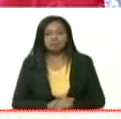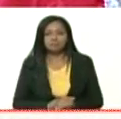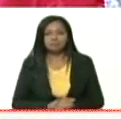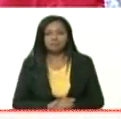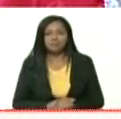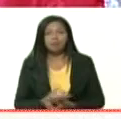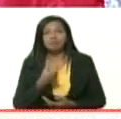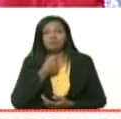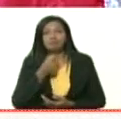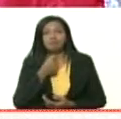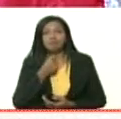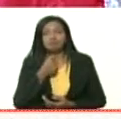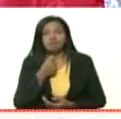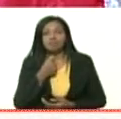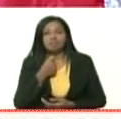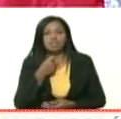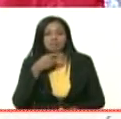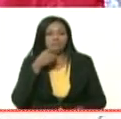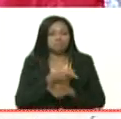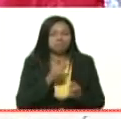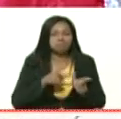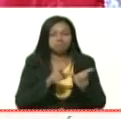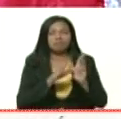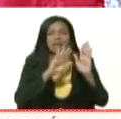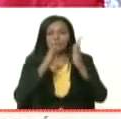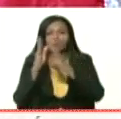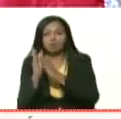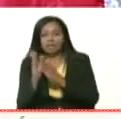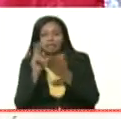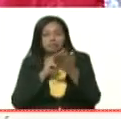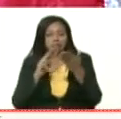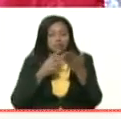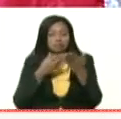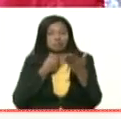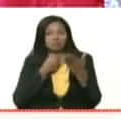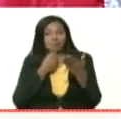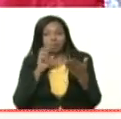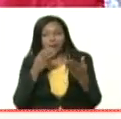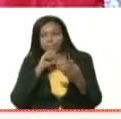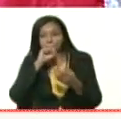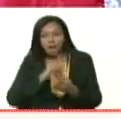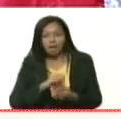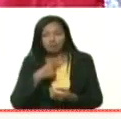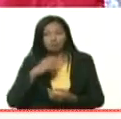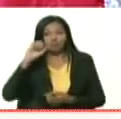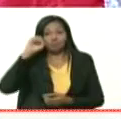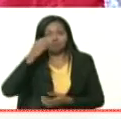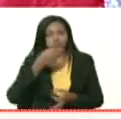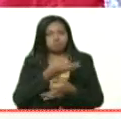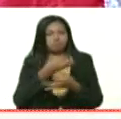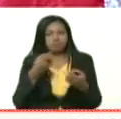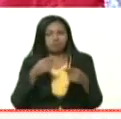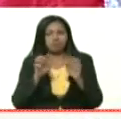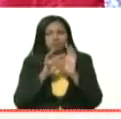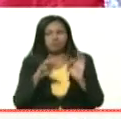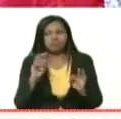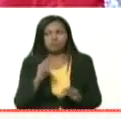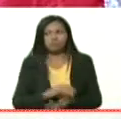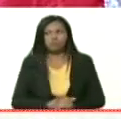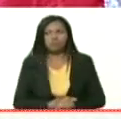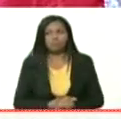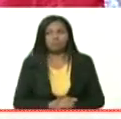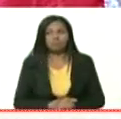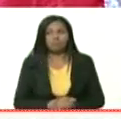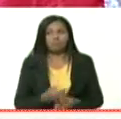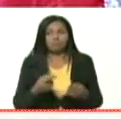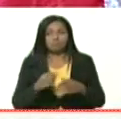Me gustaba estar castigado en la biblioteca. Y recuerdo perfectamente que mi libro preferido